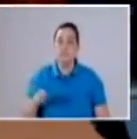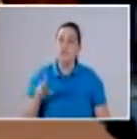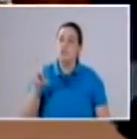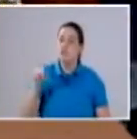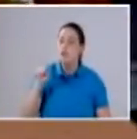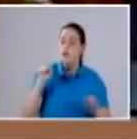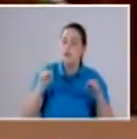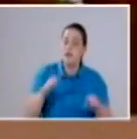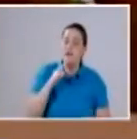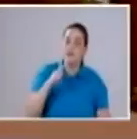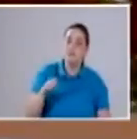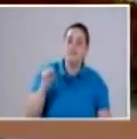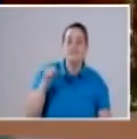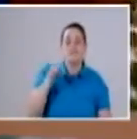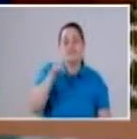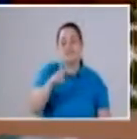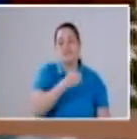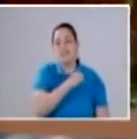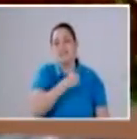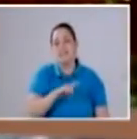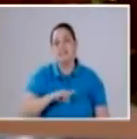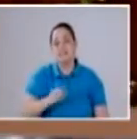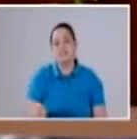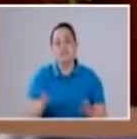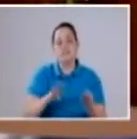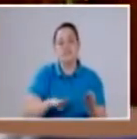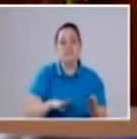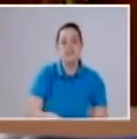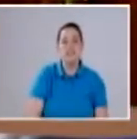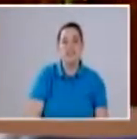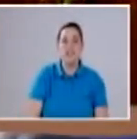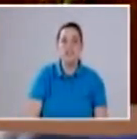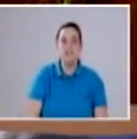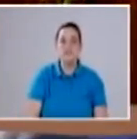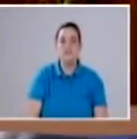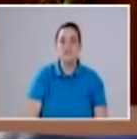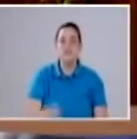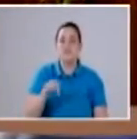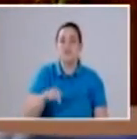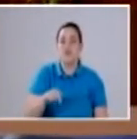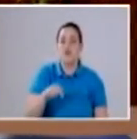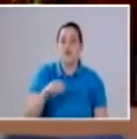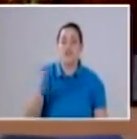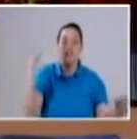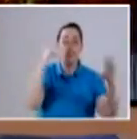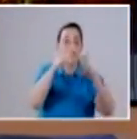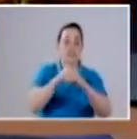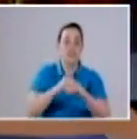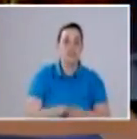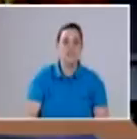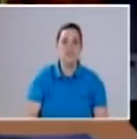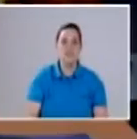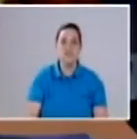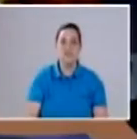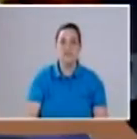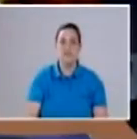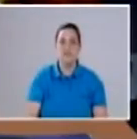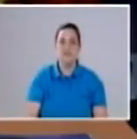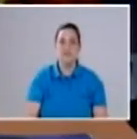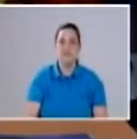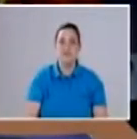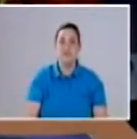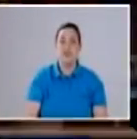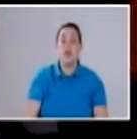bautizado hoy en la noche, lleve su Biblia y se pone a leer y procure que cuando se duerma esté sobre su pecho.